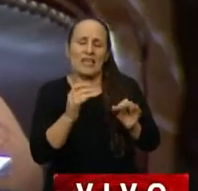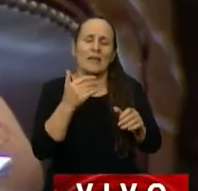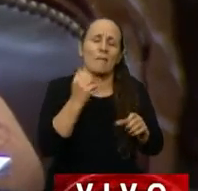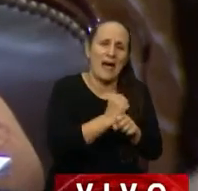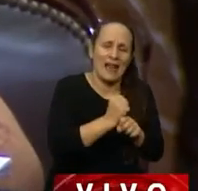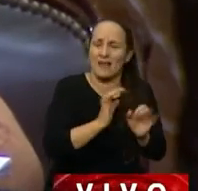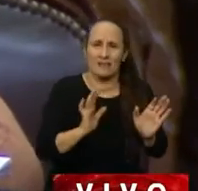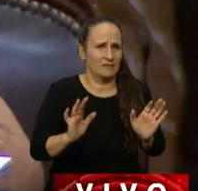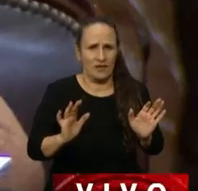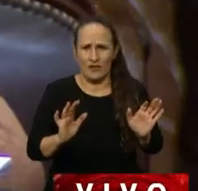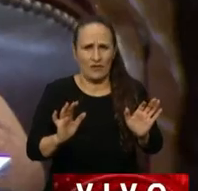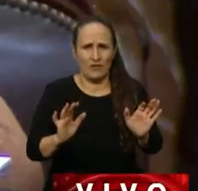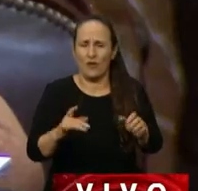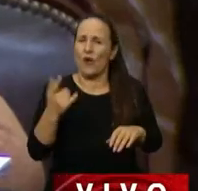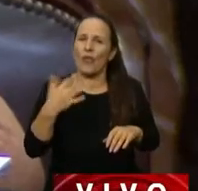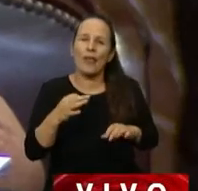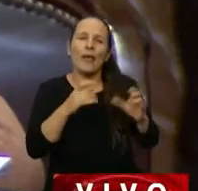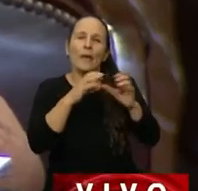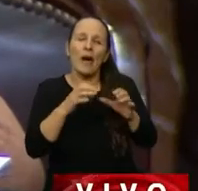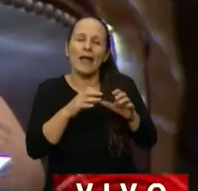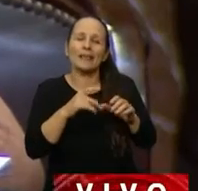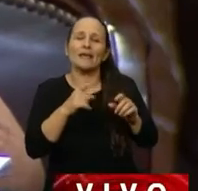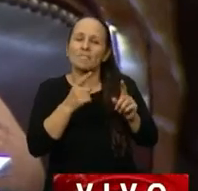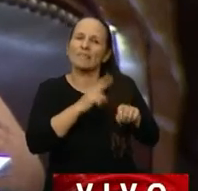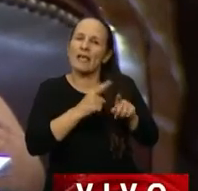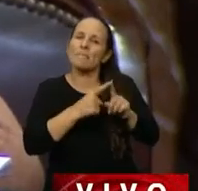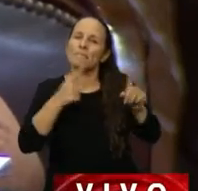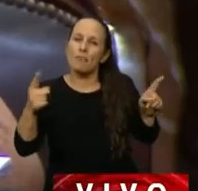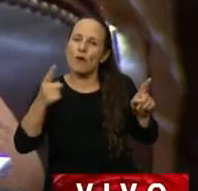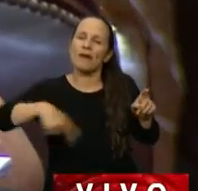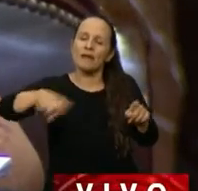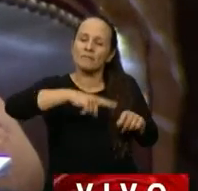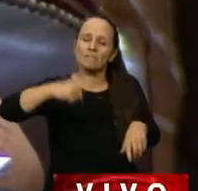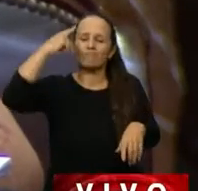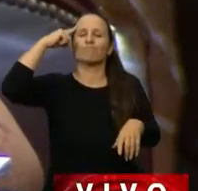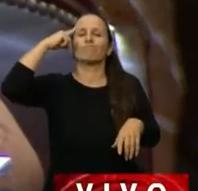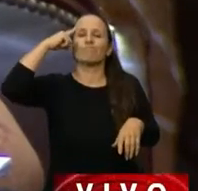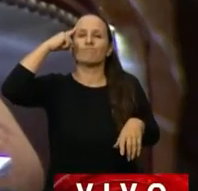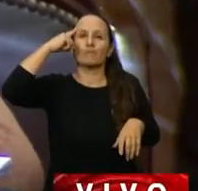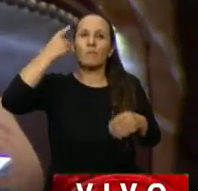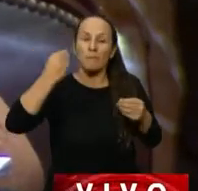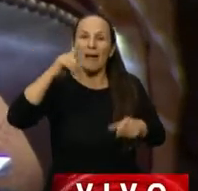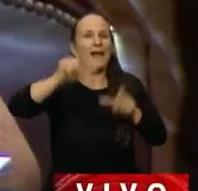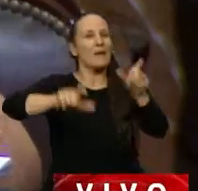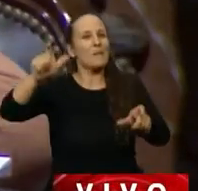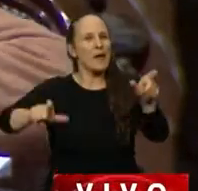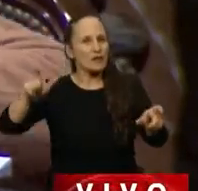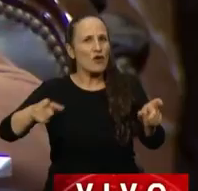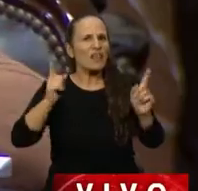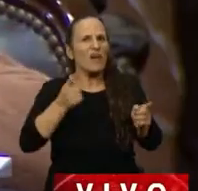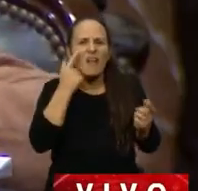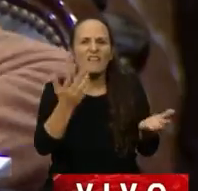un debate a conciencia y un debate donde también la ciudadanía se exprese. Porque, a